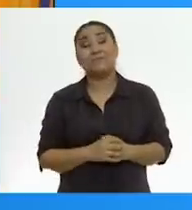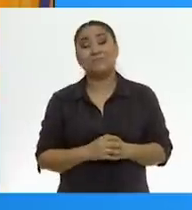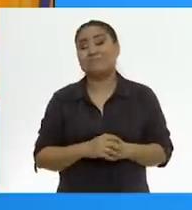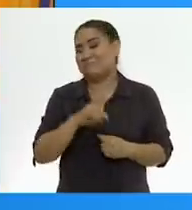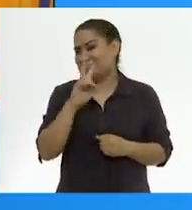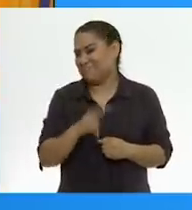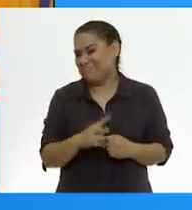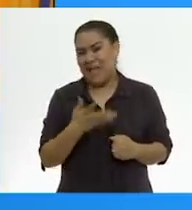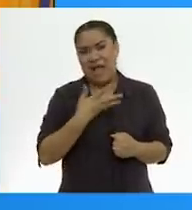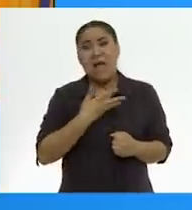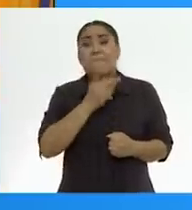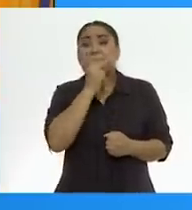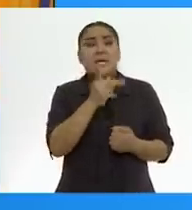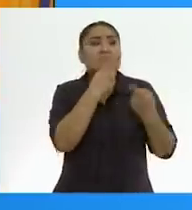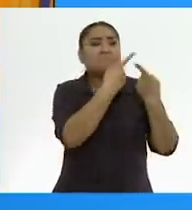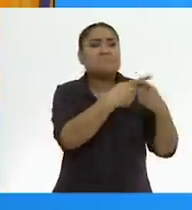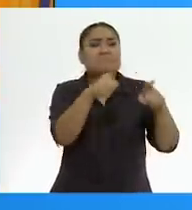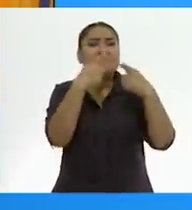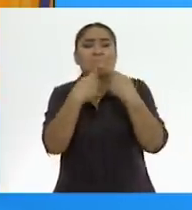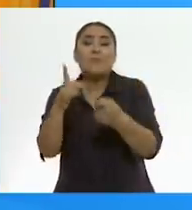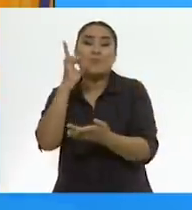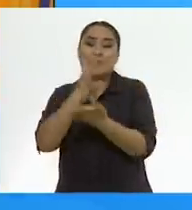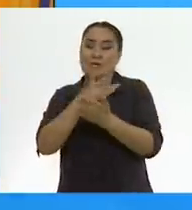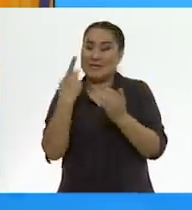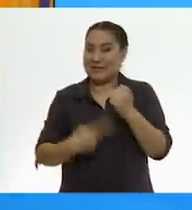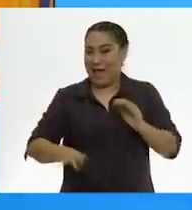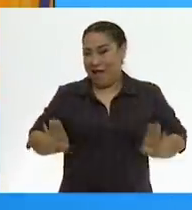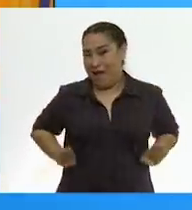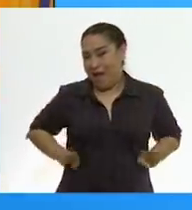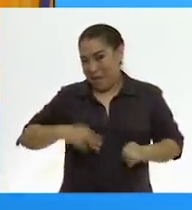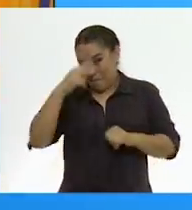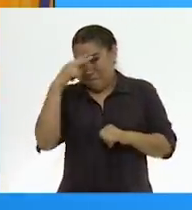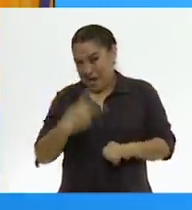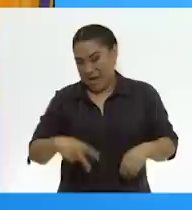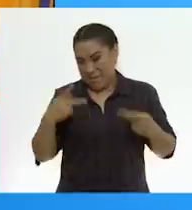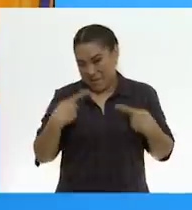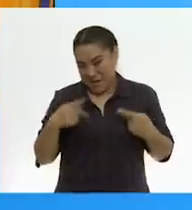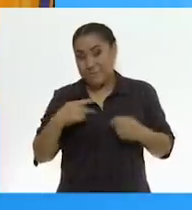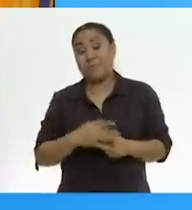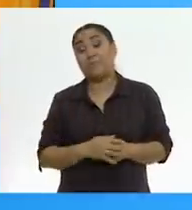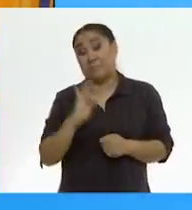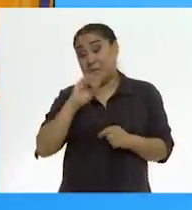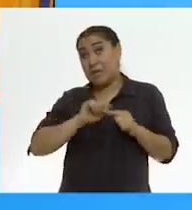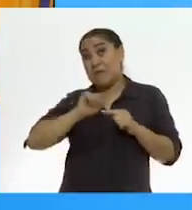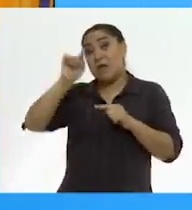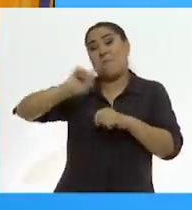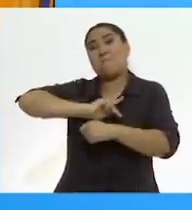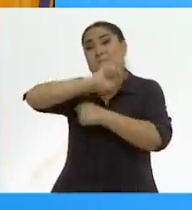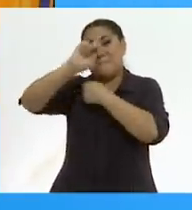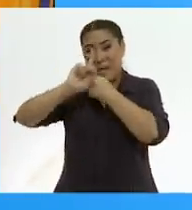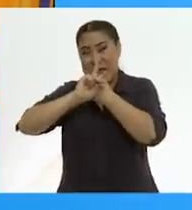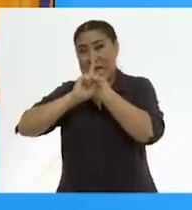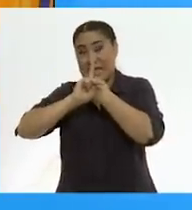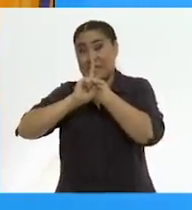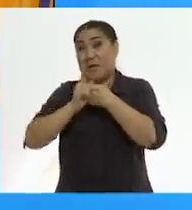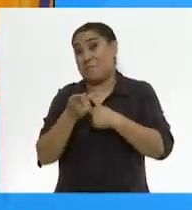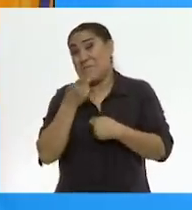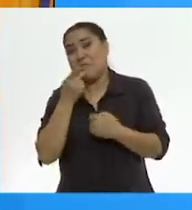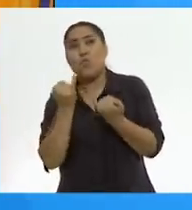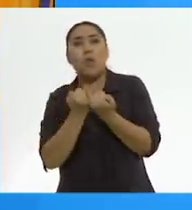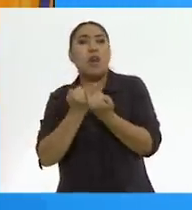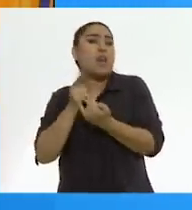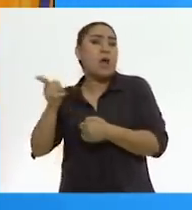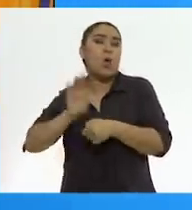Existen muchas palabras que solo decimos los mexicanos. Y que si las decimos en otro país, aunque se hable español, como